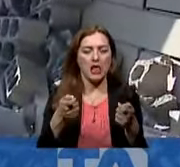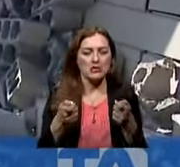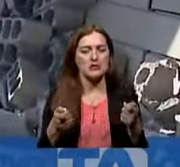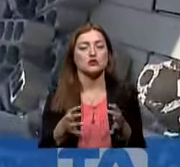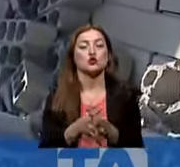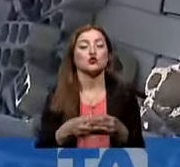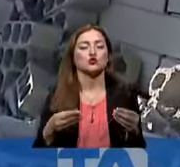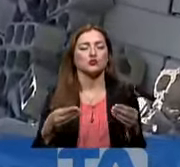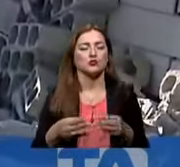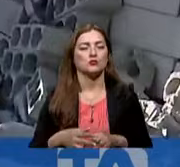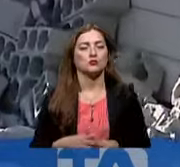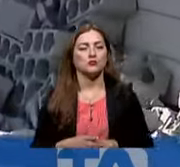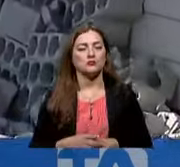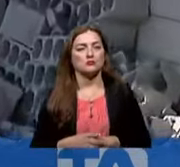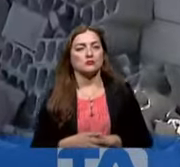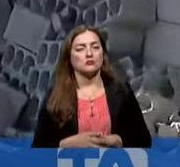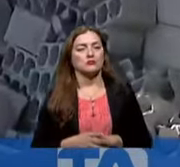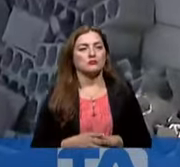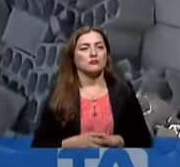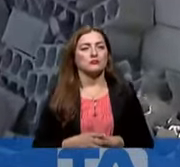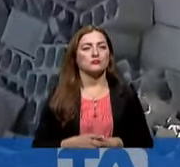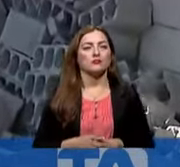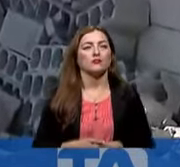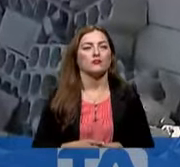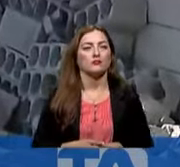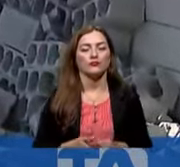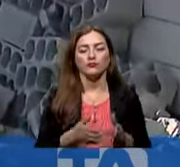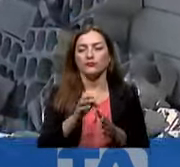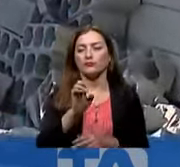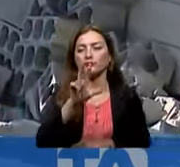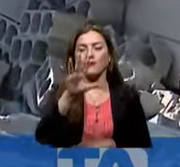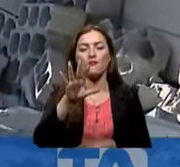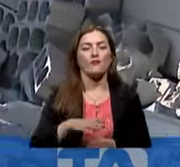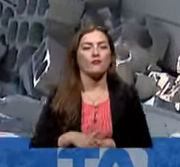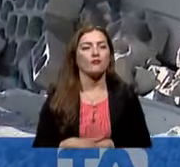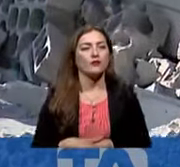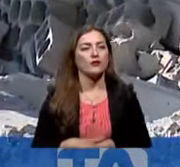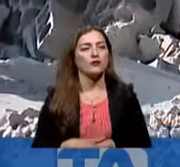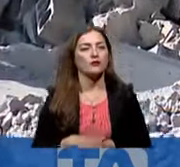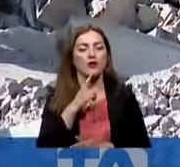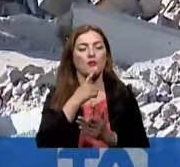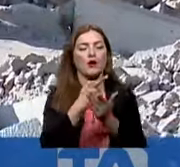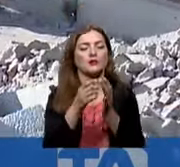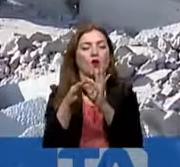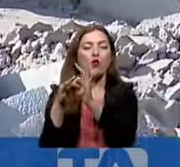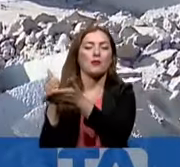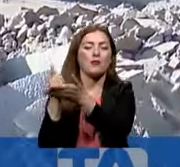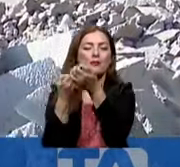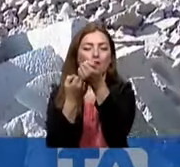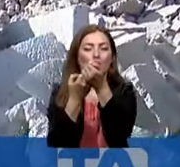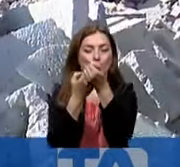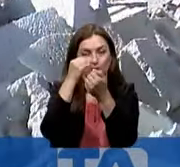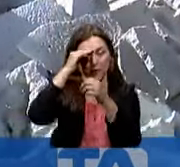este para que los carros puedan circular aquí por la avenida de 35. Sí, estamos con colaboración de